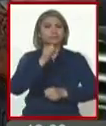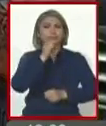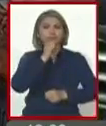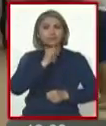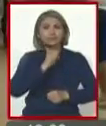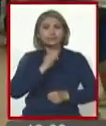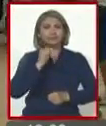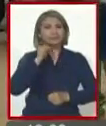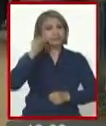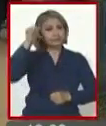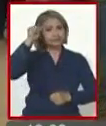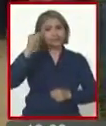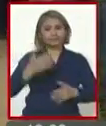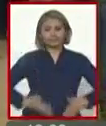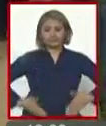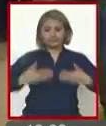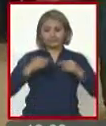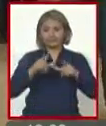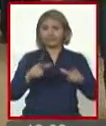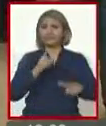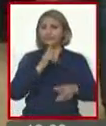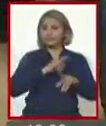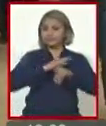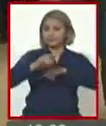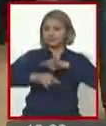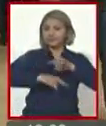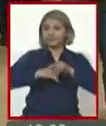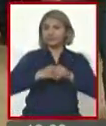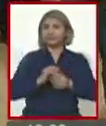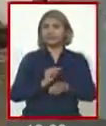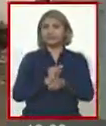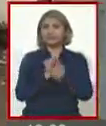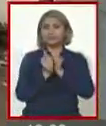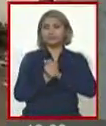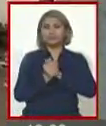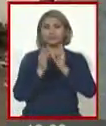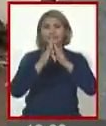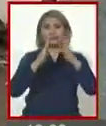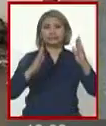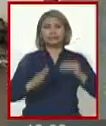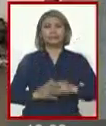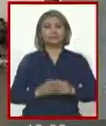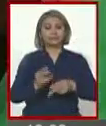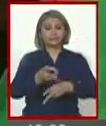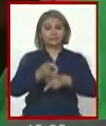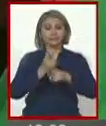ancianos vivieron en el lugar y afirman haber sido estafados en una transferencia del inmueble por un préstamo bancario.